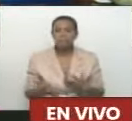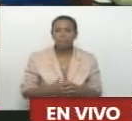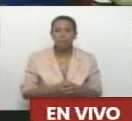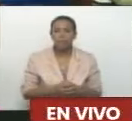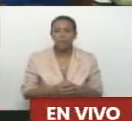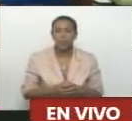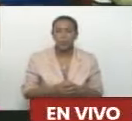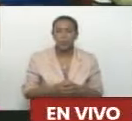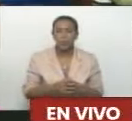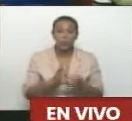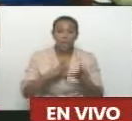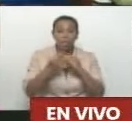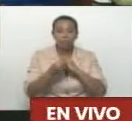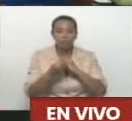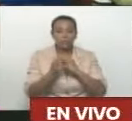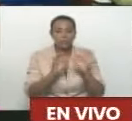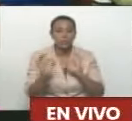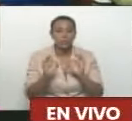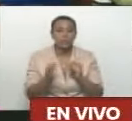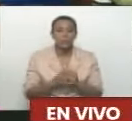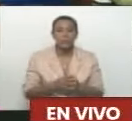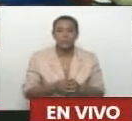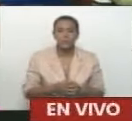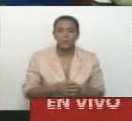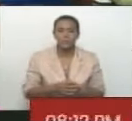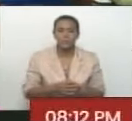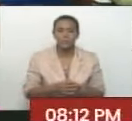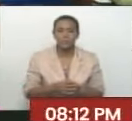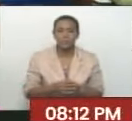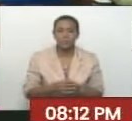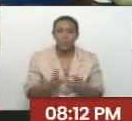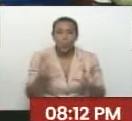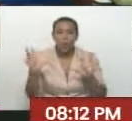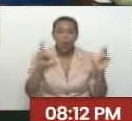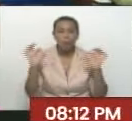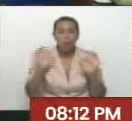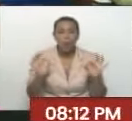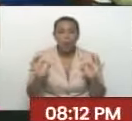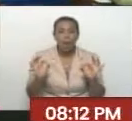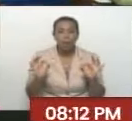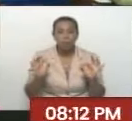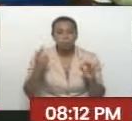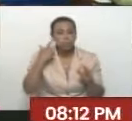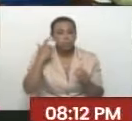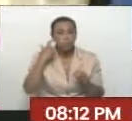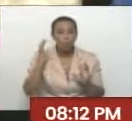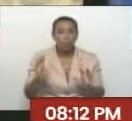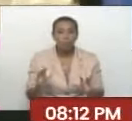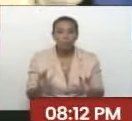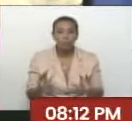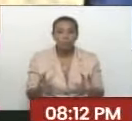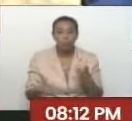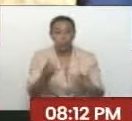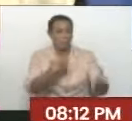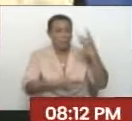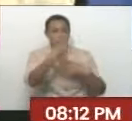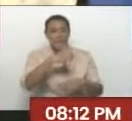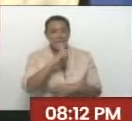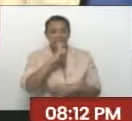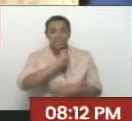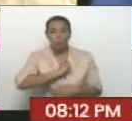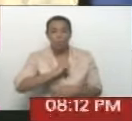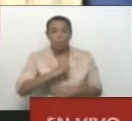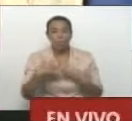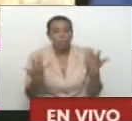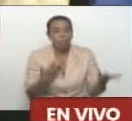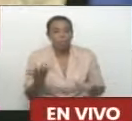ellos claramente adaptaron para esto y junto a mis amigos decidimos versionarlo y en vez de lanzar cosas negativas para